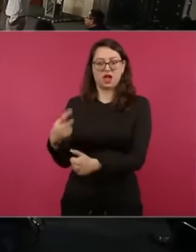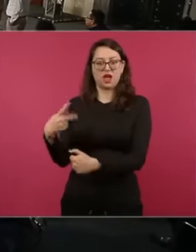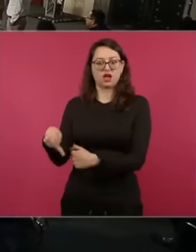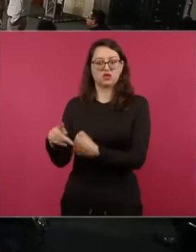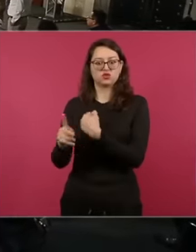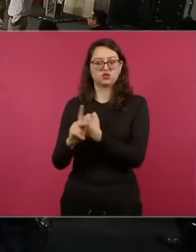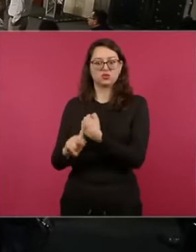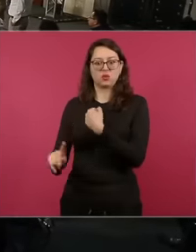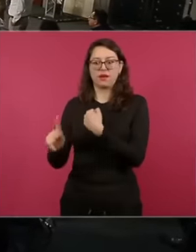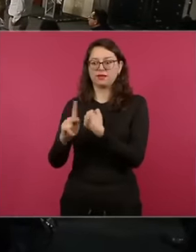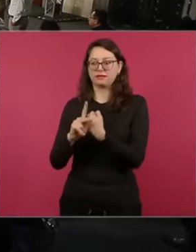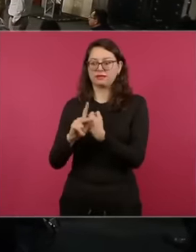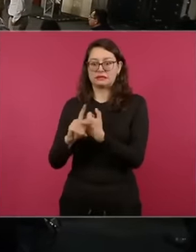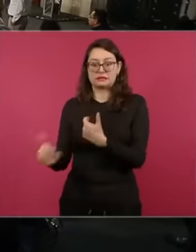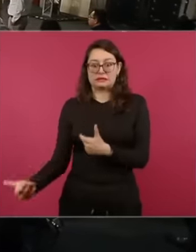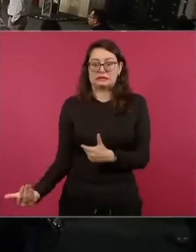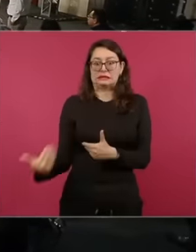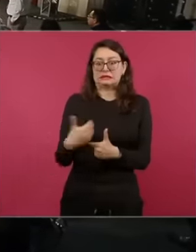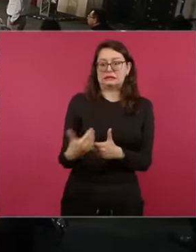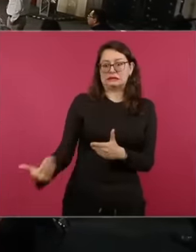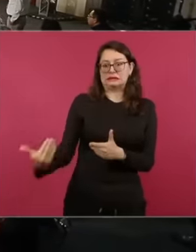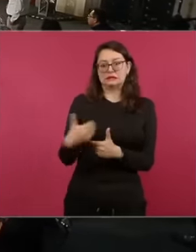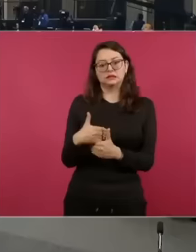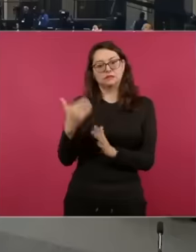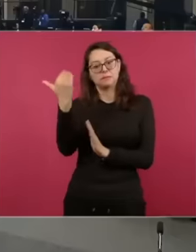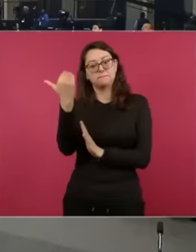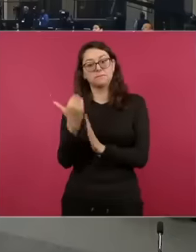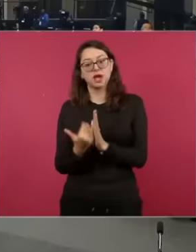tanto flujo migratorio.